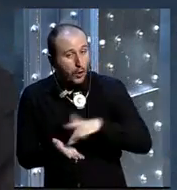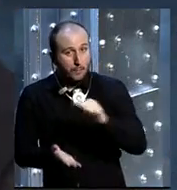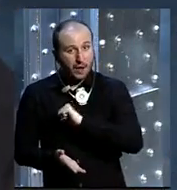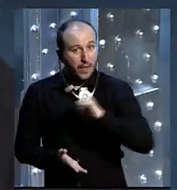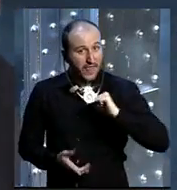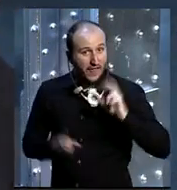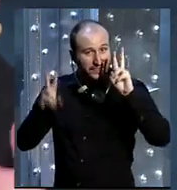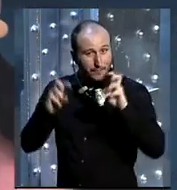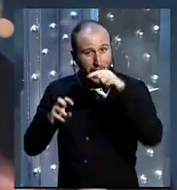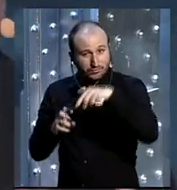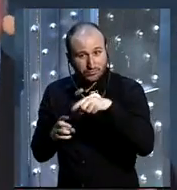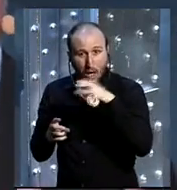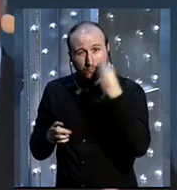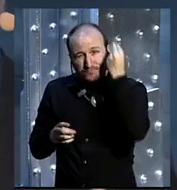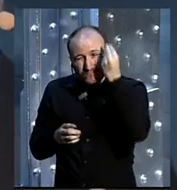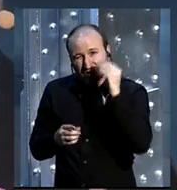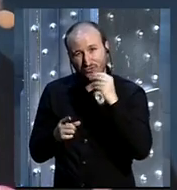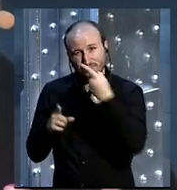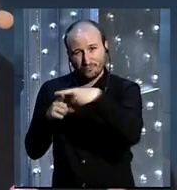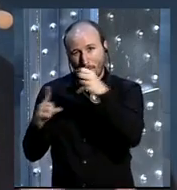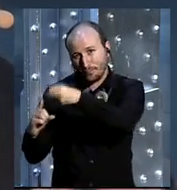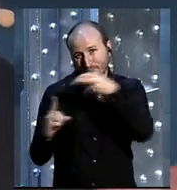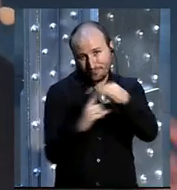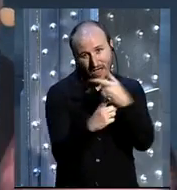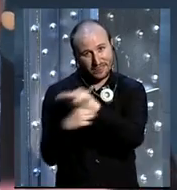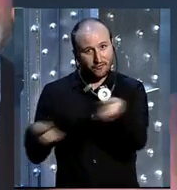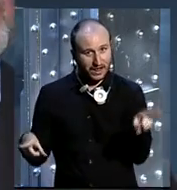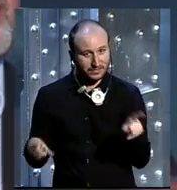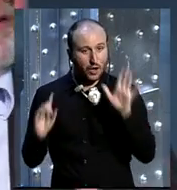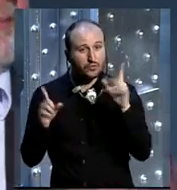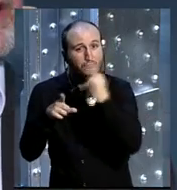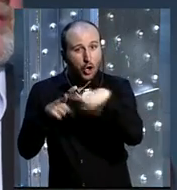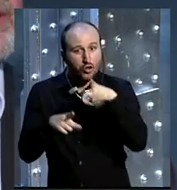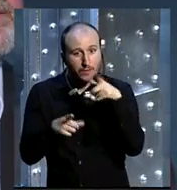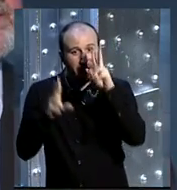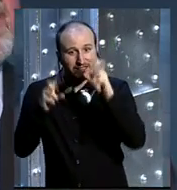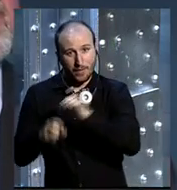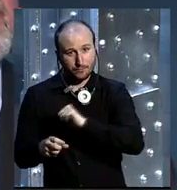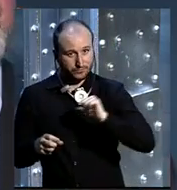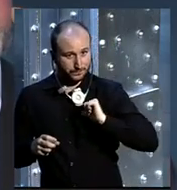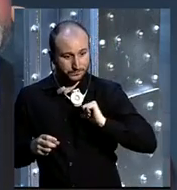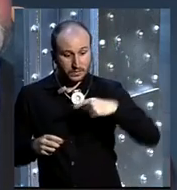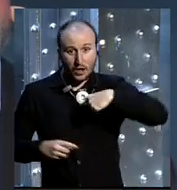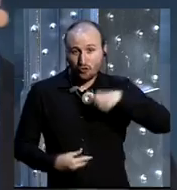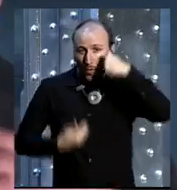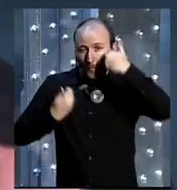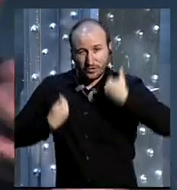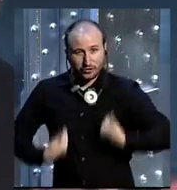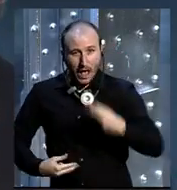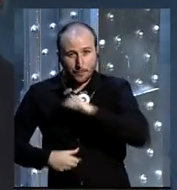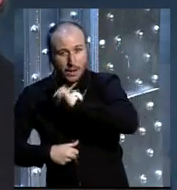veces nos referimos a cosas diferentes. Una parte del debate de la privacidad es, ¿soy una persona privada o